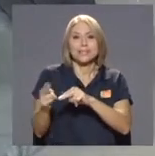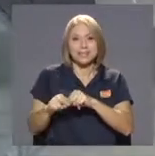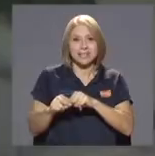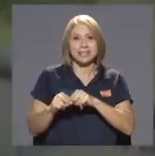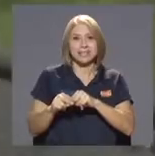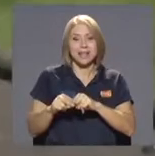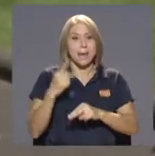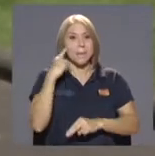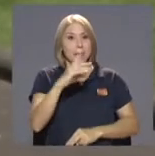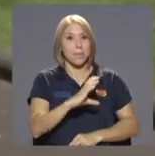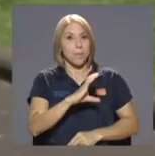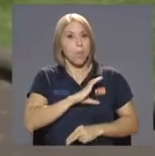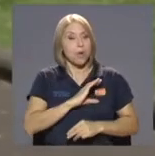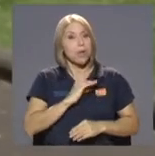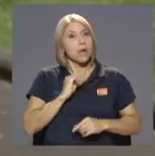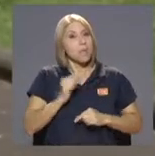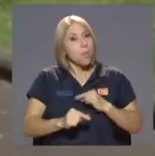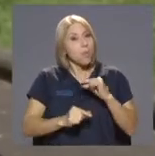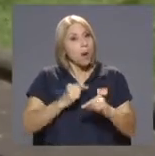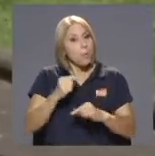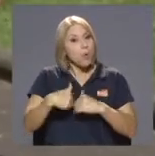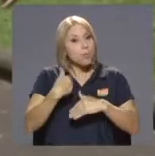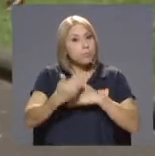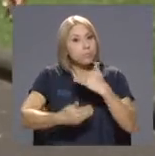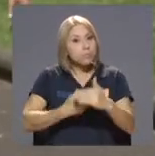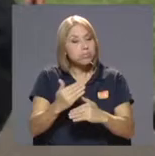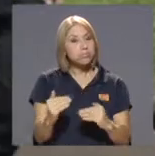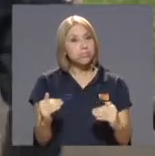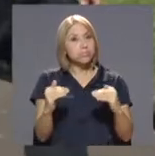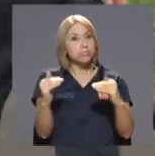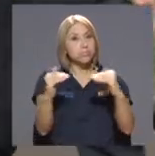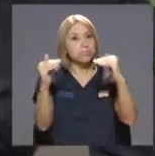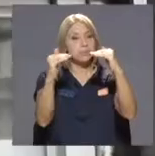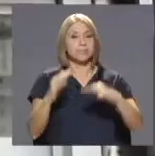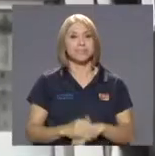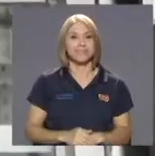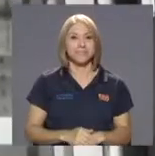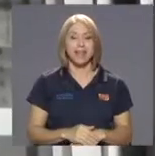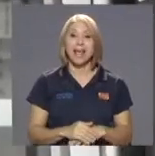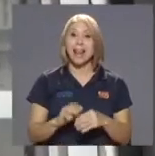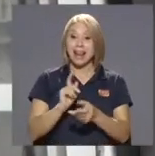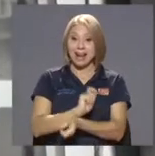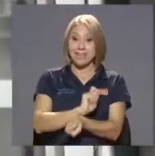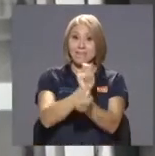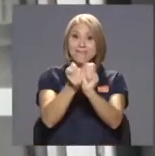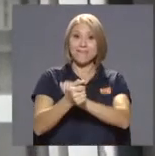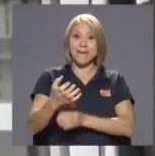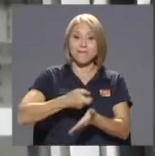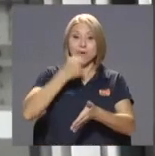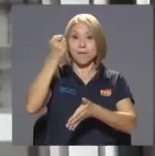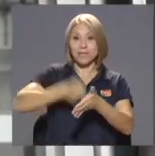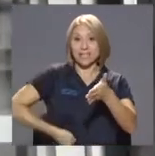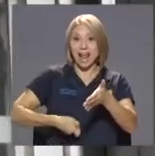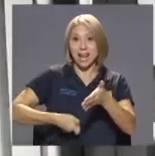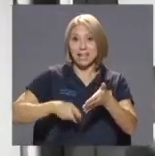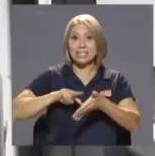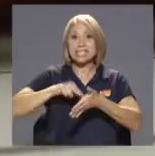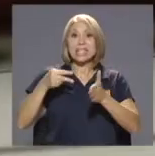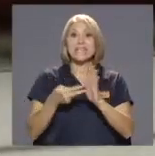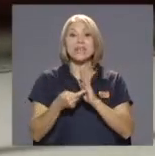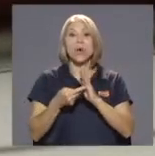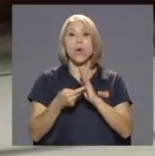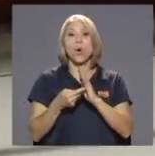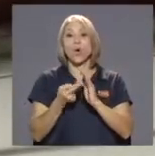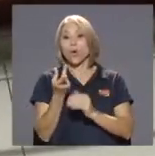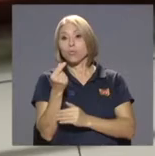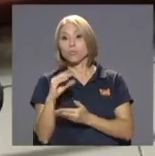agente policial que poco a poco va a ir, digamos, como escalando. La reforma fiscal implicó un recorte. ¿Se ha visto